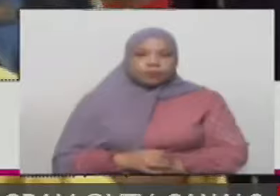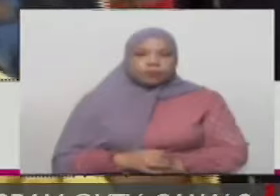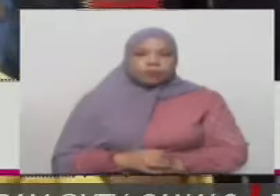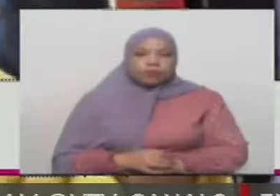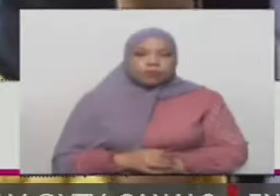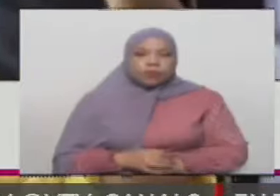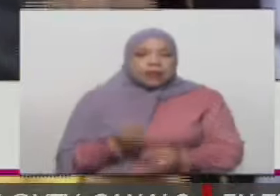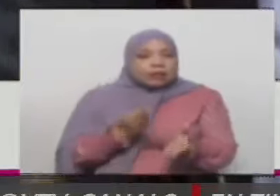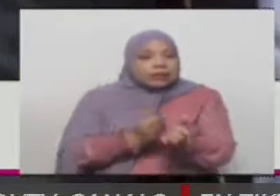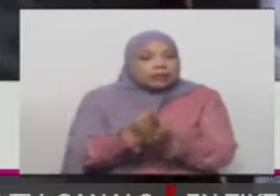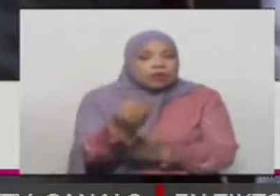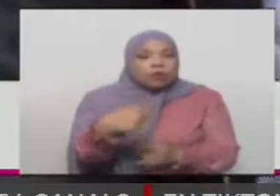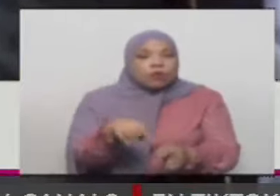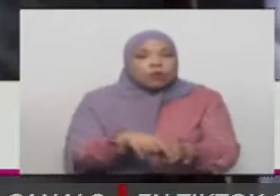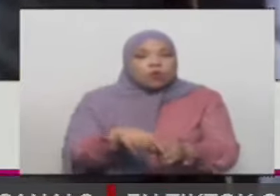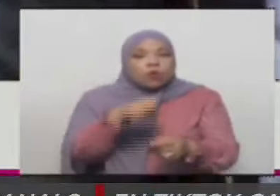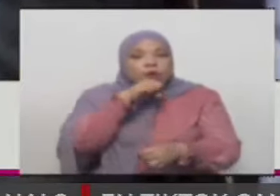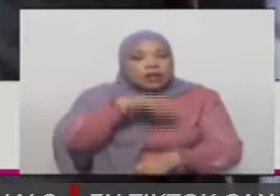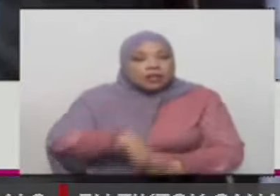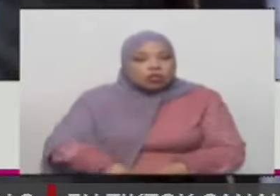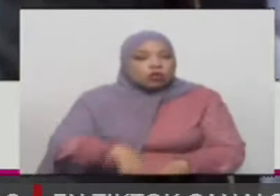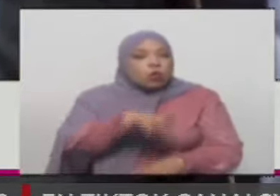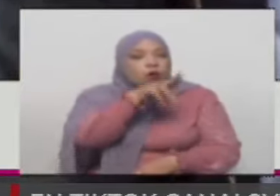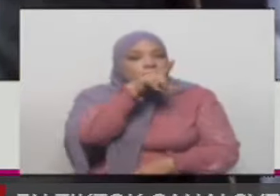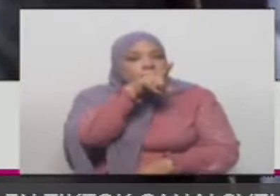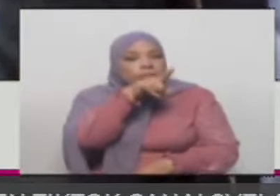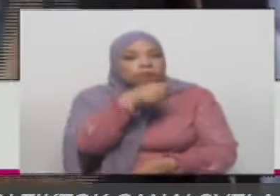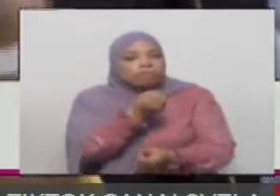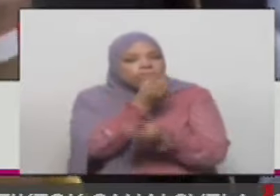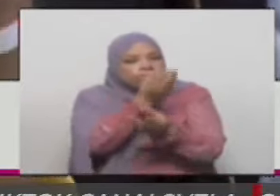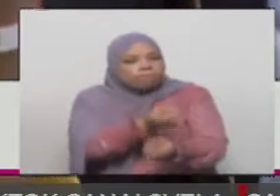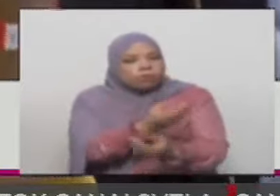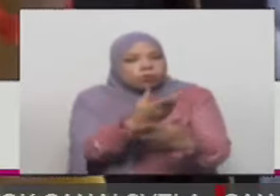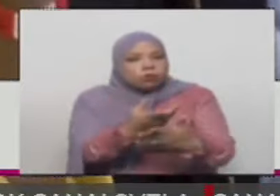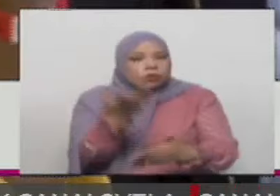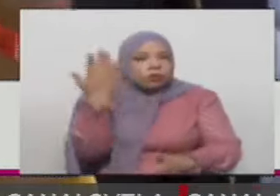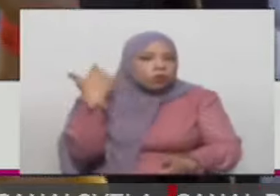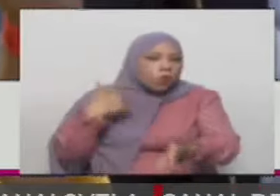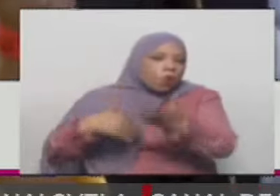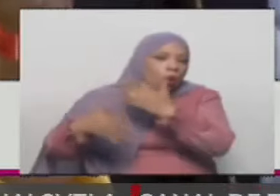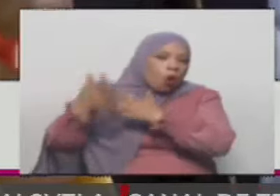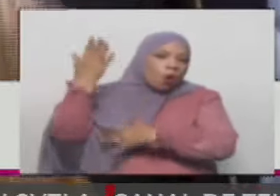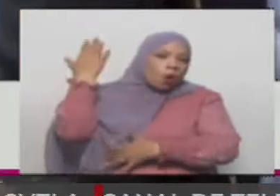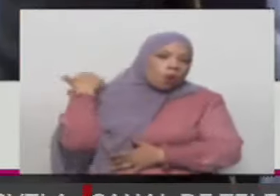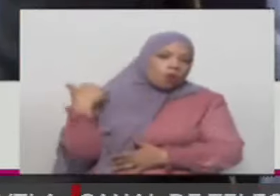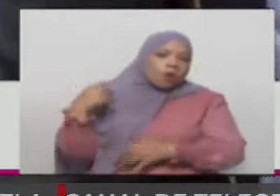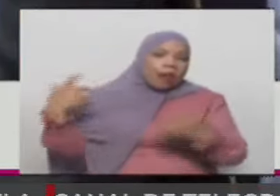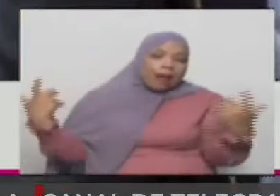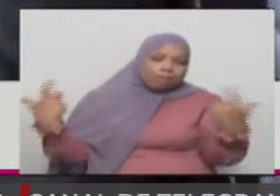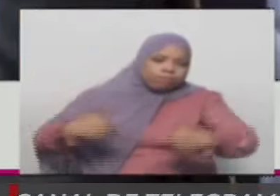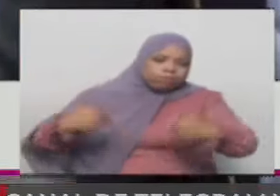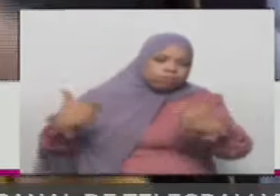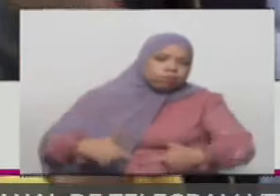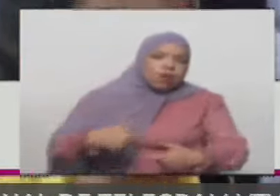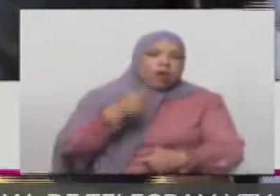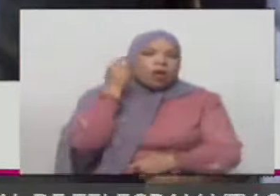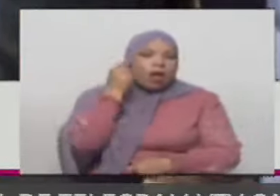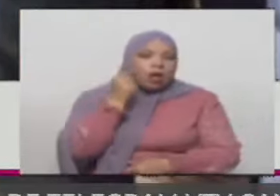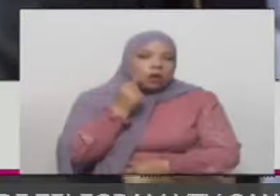la historia oral cuenta que allá en las vísperas de Ayacucho, la